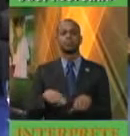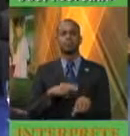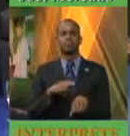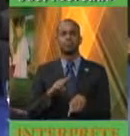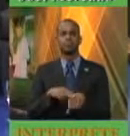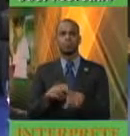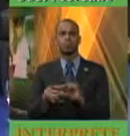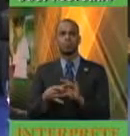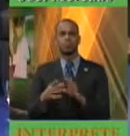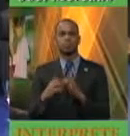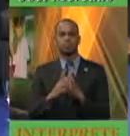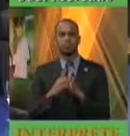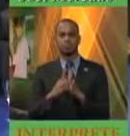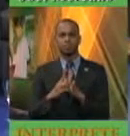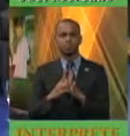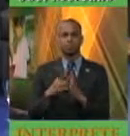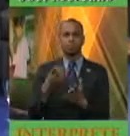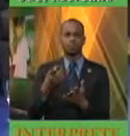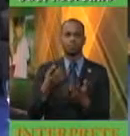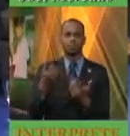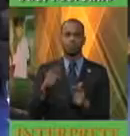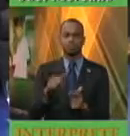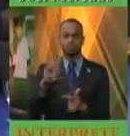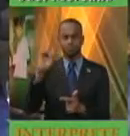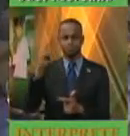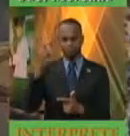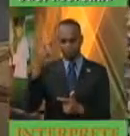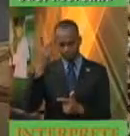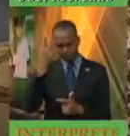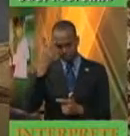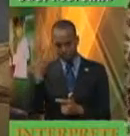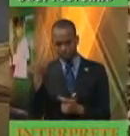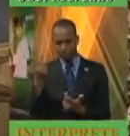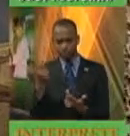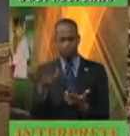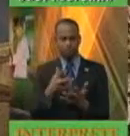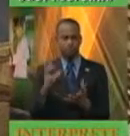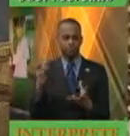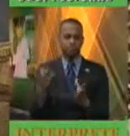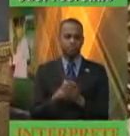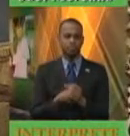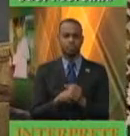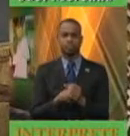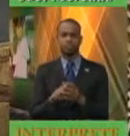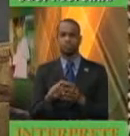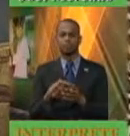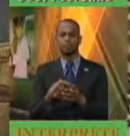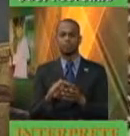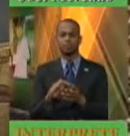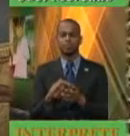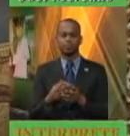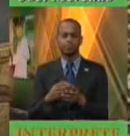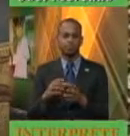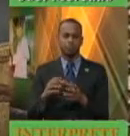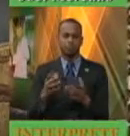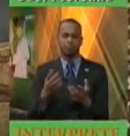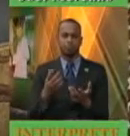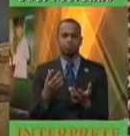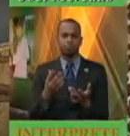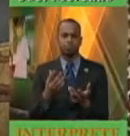de Discapacidad, allá en el ámbito político, en la inclusión política, hace